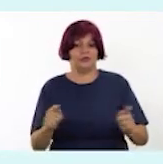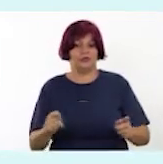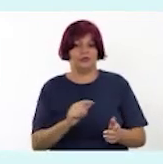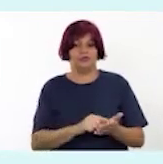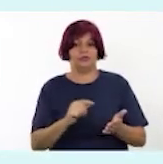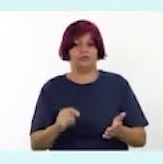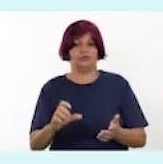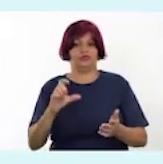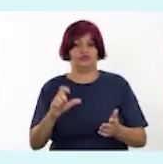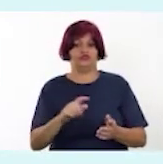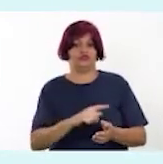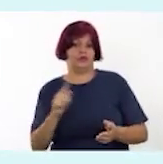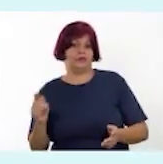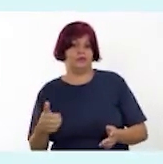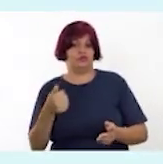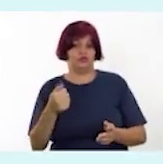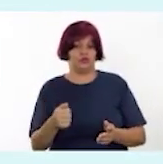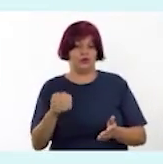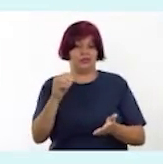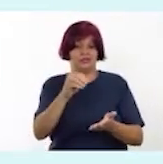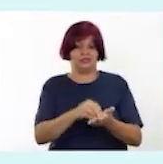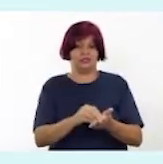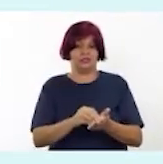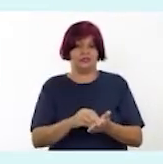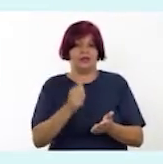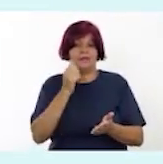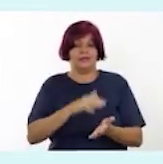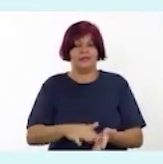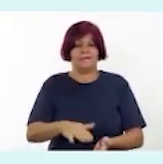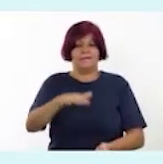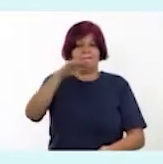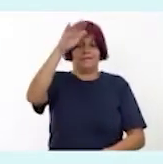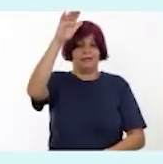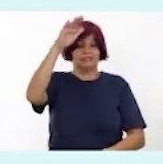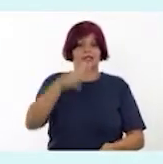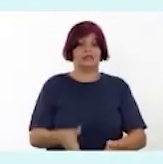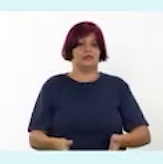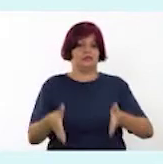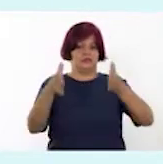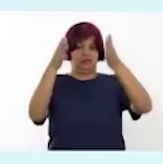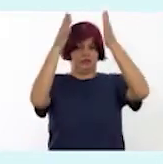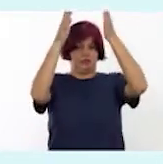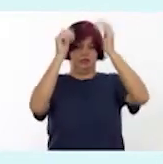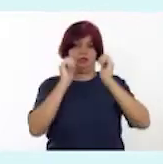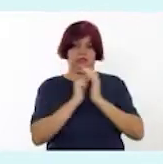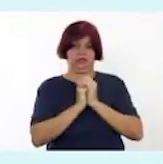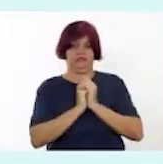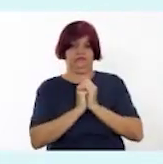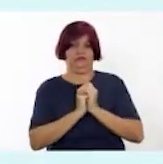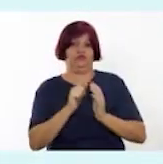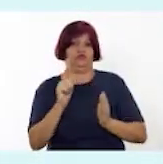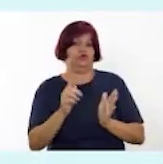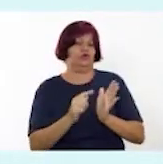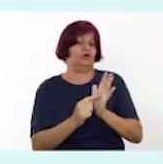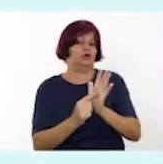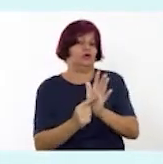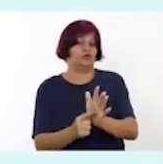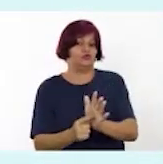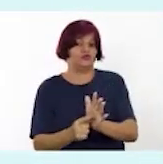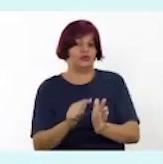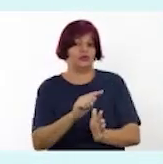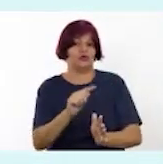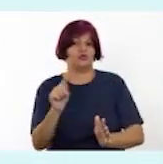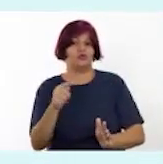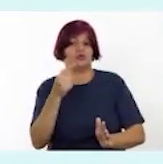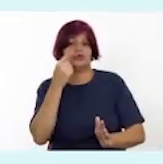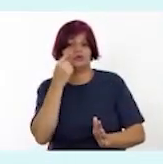C al punto A situado en la parte más alta del edificio. Ya ahí yo les sugiero que ustedes